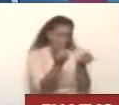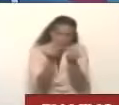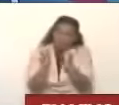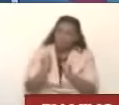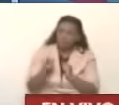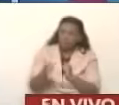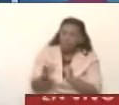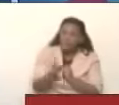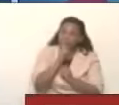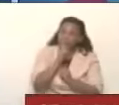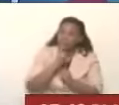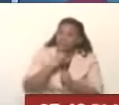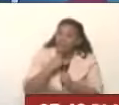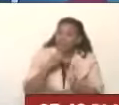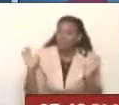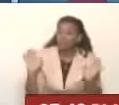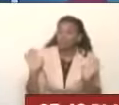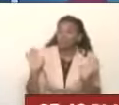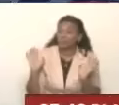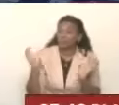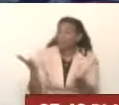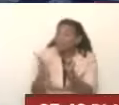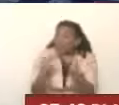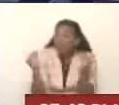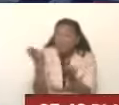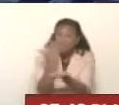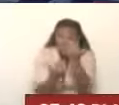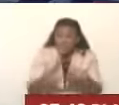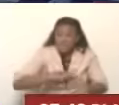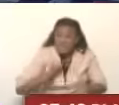Me guardas el secreto, ¿no? Seguro.